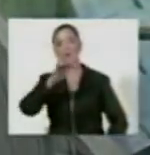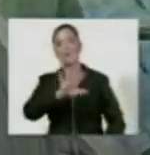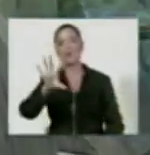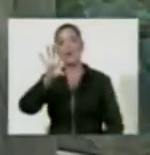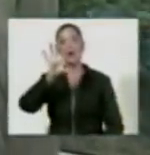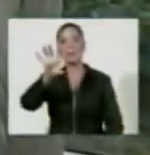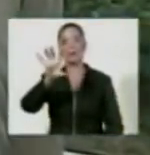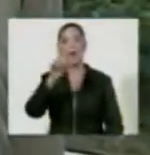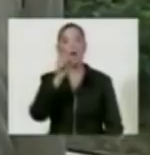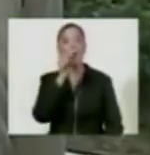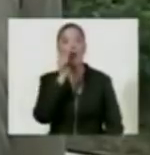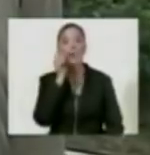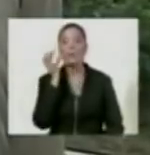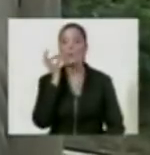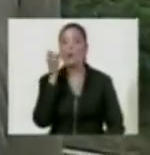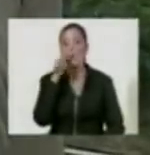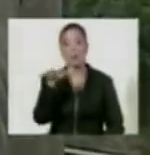hombres y mujeres del pueblo,